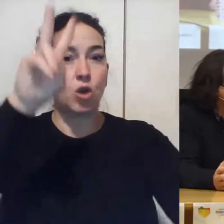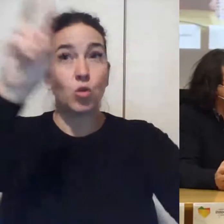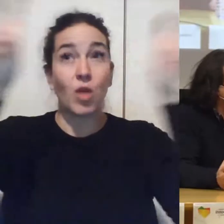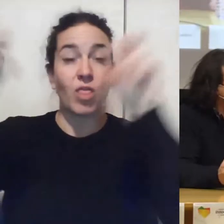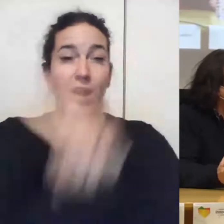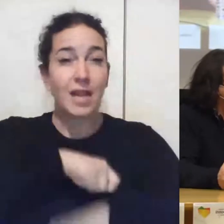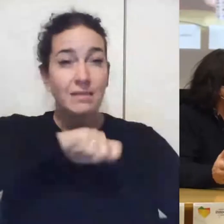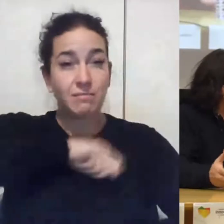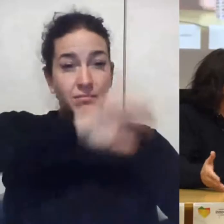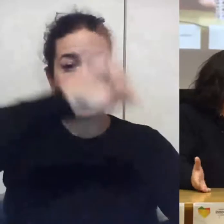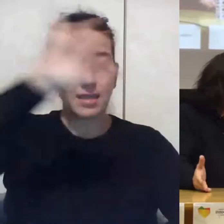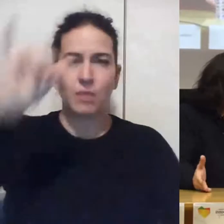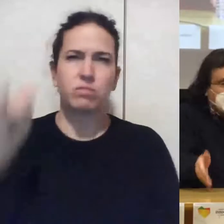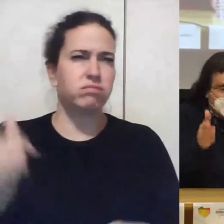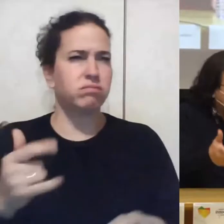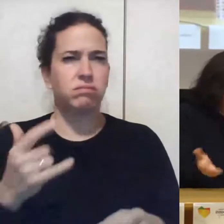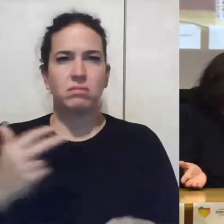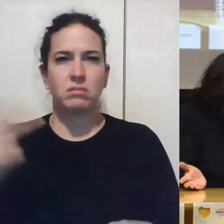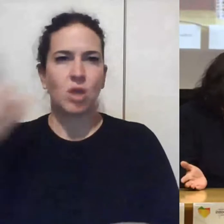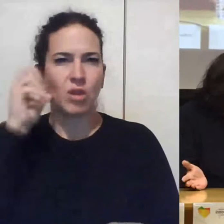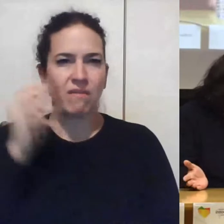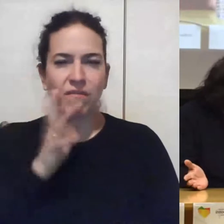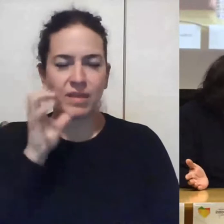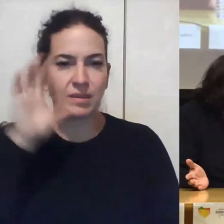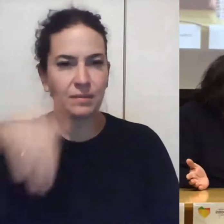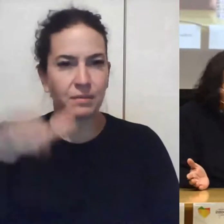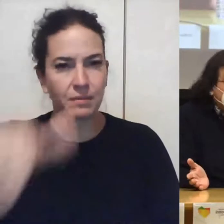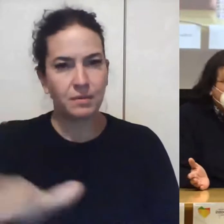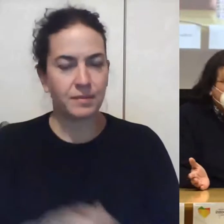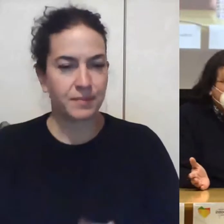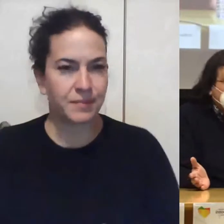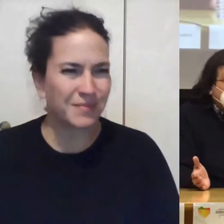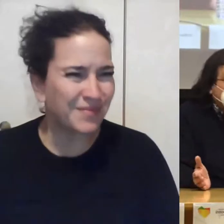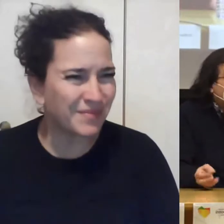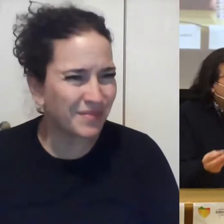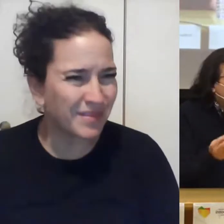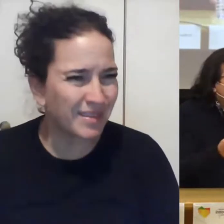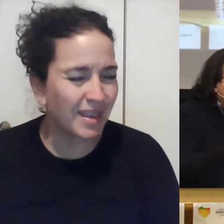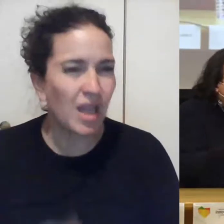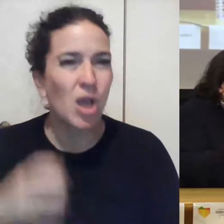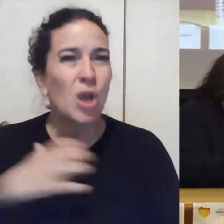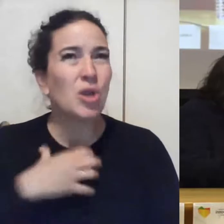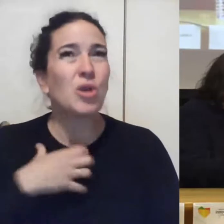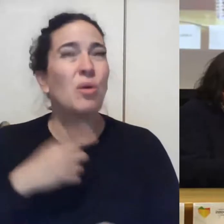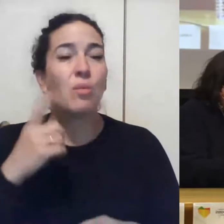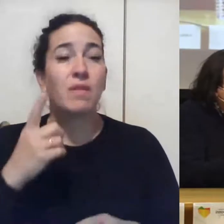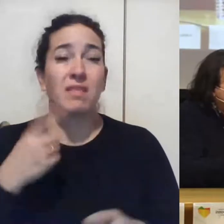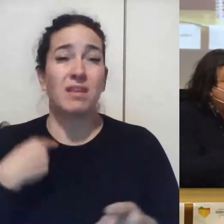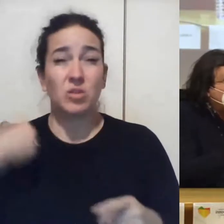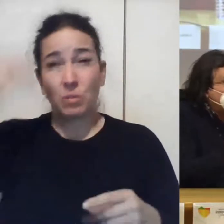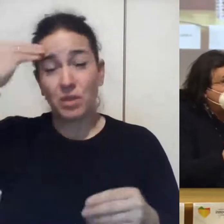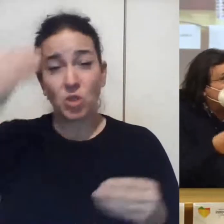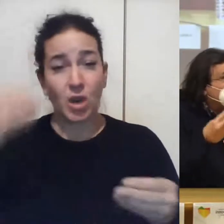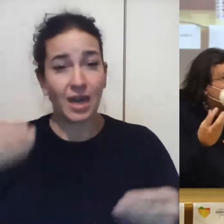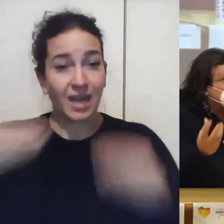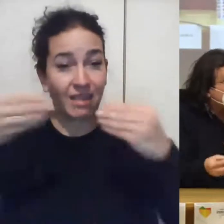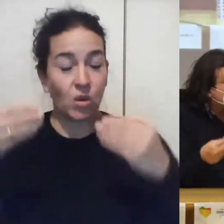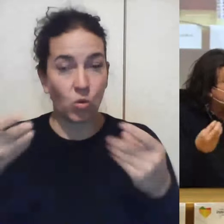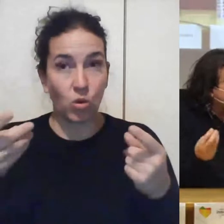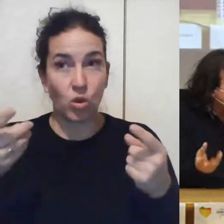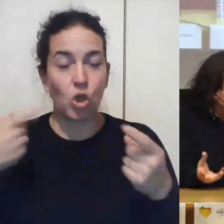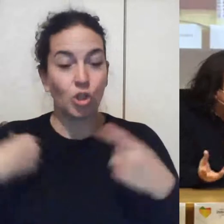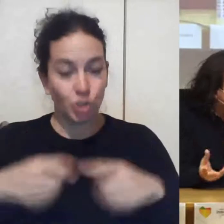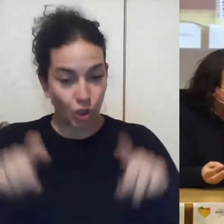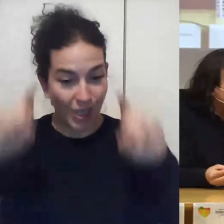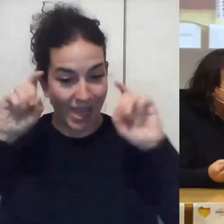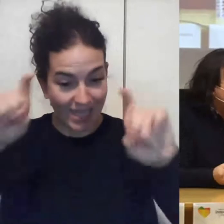de que un profesor sentado delante de un ordenador. Literalmente, lo que es ridículo es que aprendamos y enseñemos a